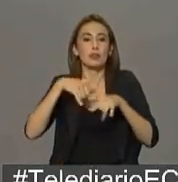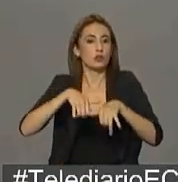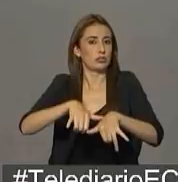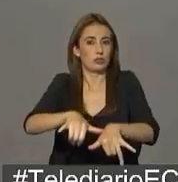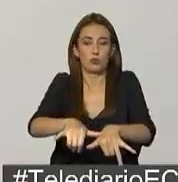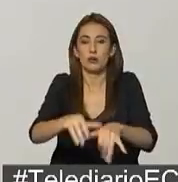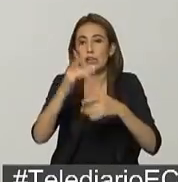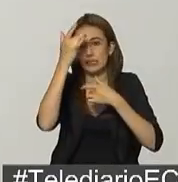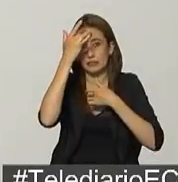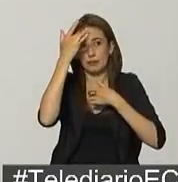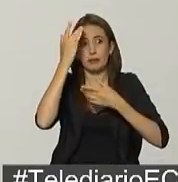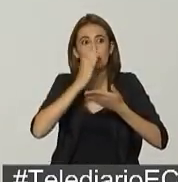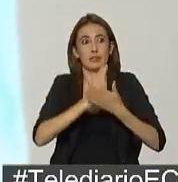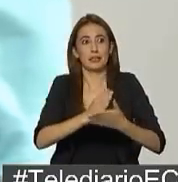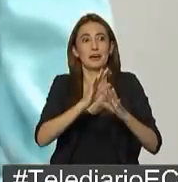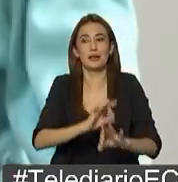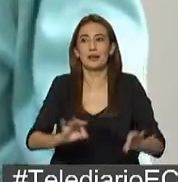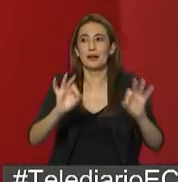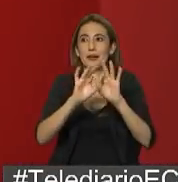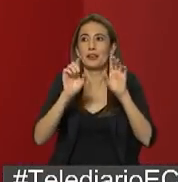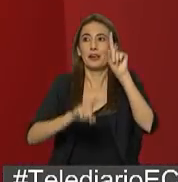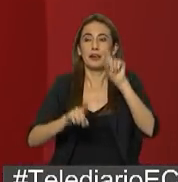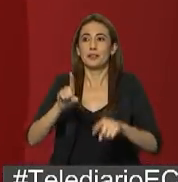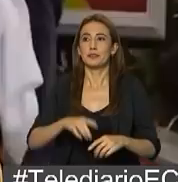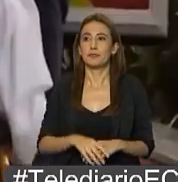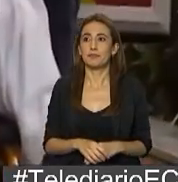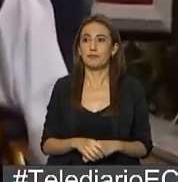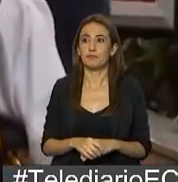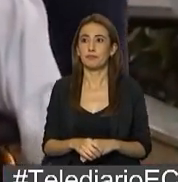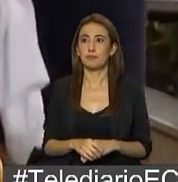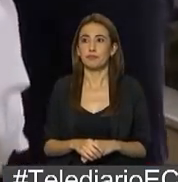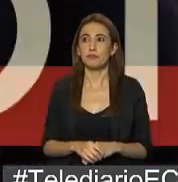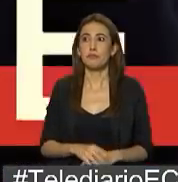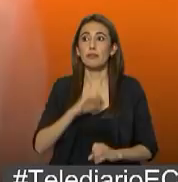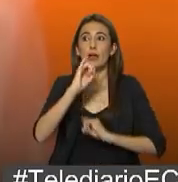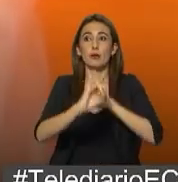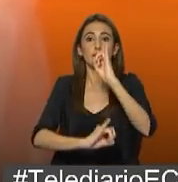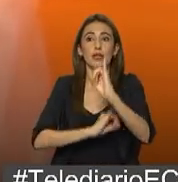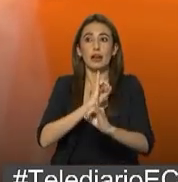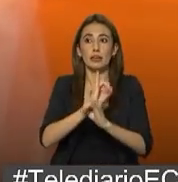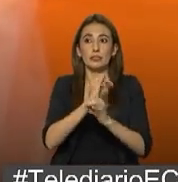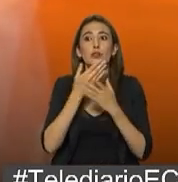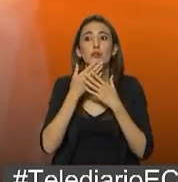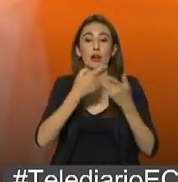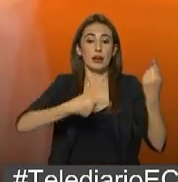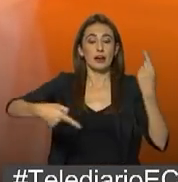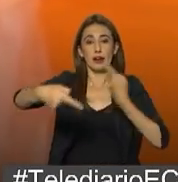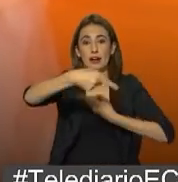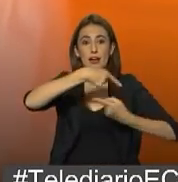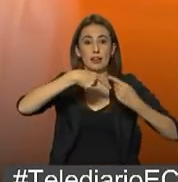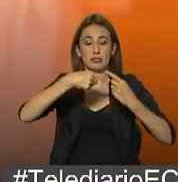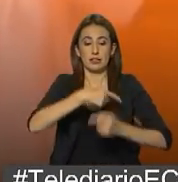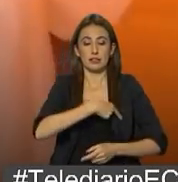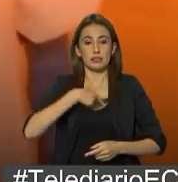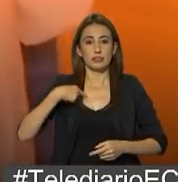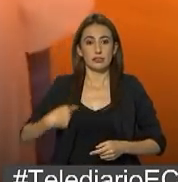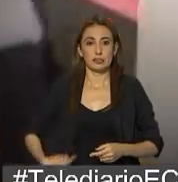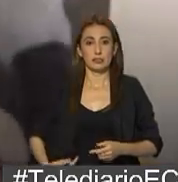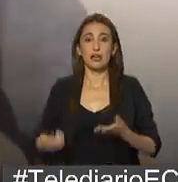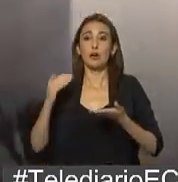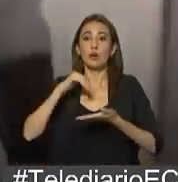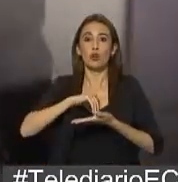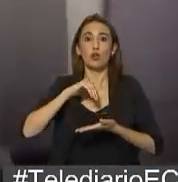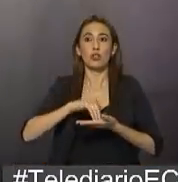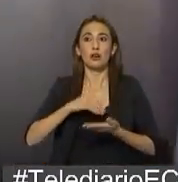enfermedades prevenibles durante y después de la pandemia. En lo internacional, regresan las restricciones a Pekín en China tras un rebrote